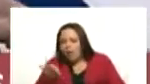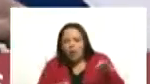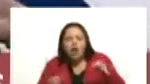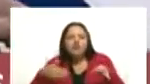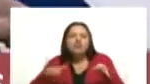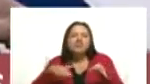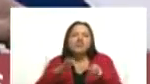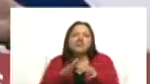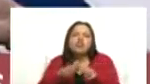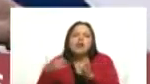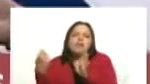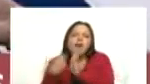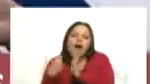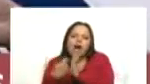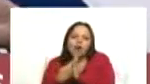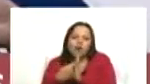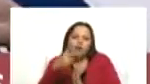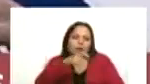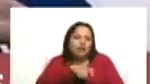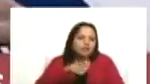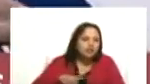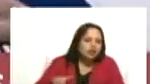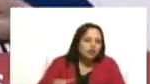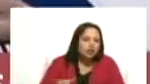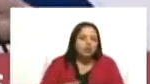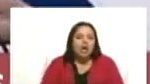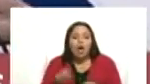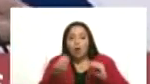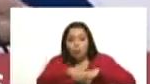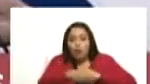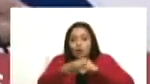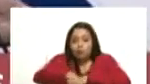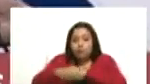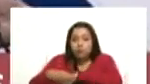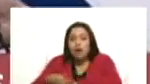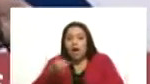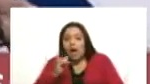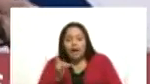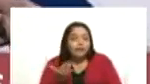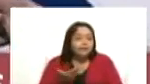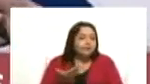financiamiento, personas complotadas que están totalmente